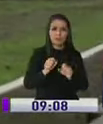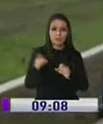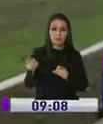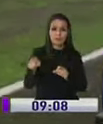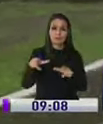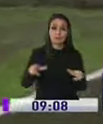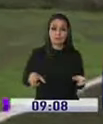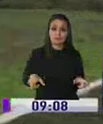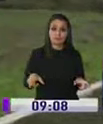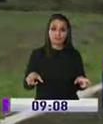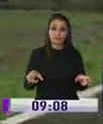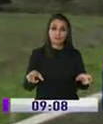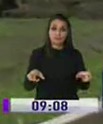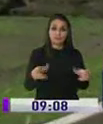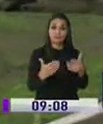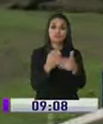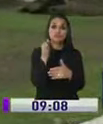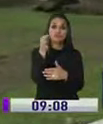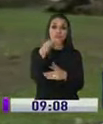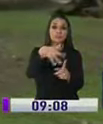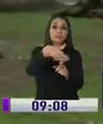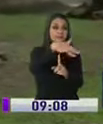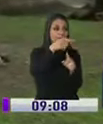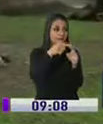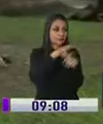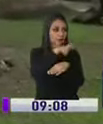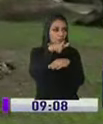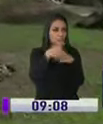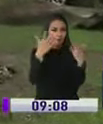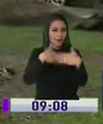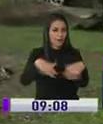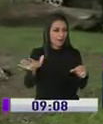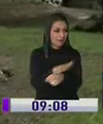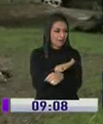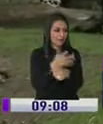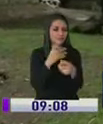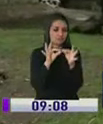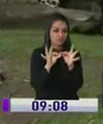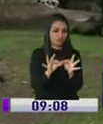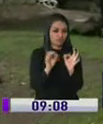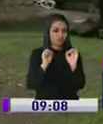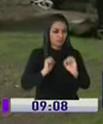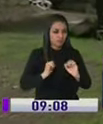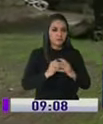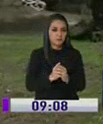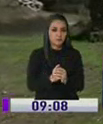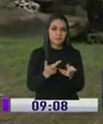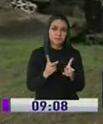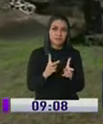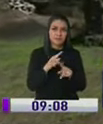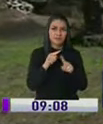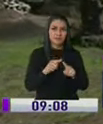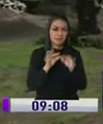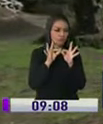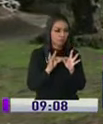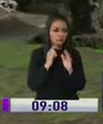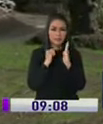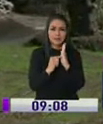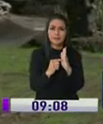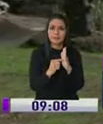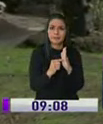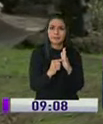el bulevar y lo que será a futuro el Parque Bicentenario, cuando se siga consolidando, en el cual hemos hecho muchas intervenciones, como es